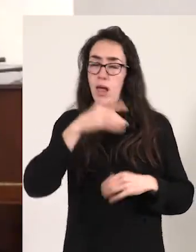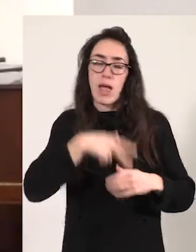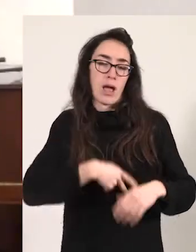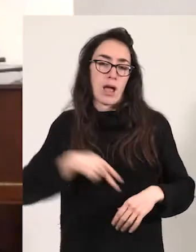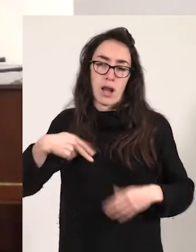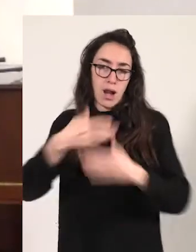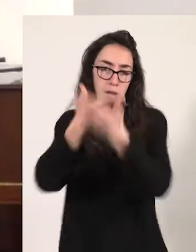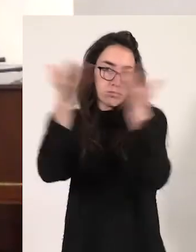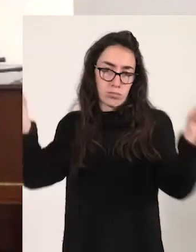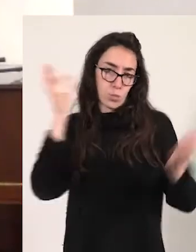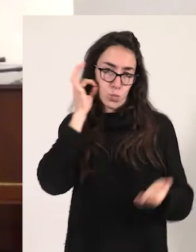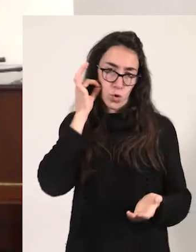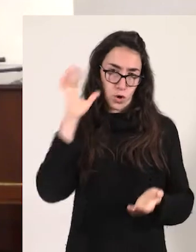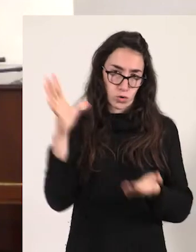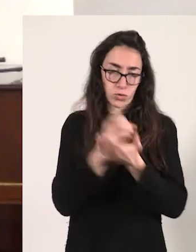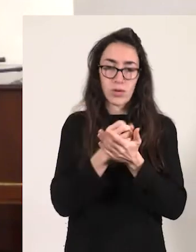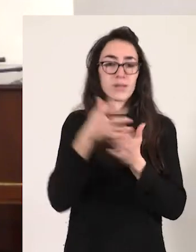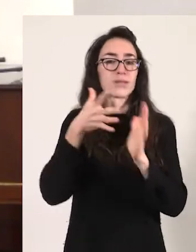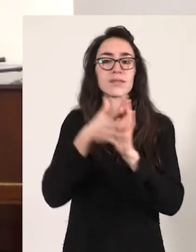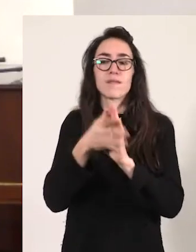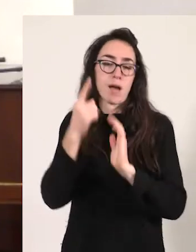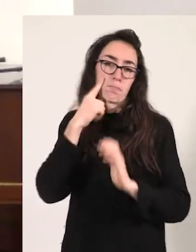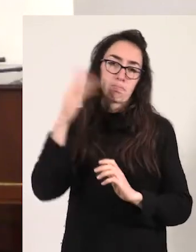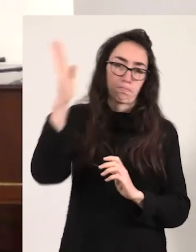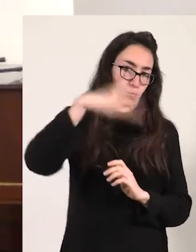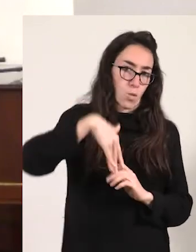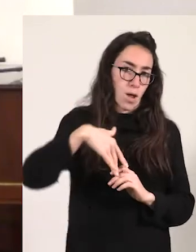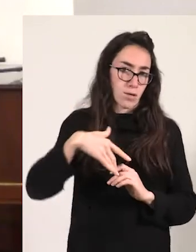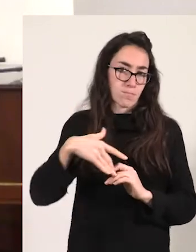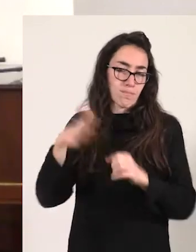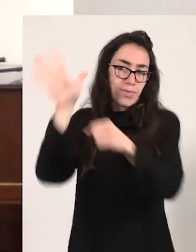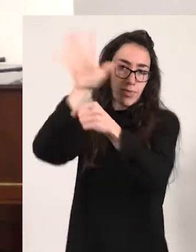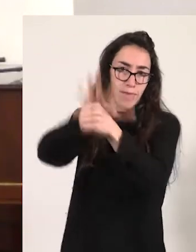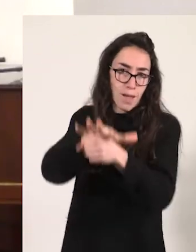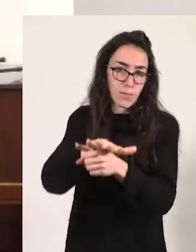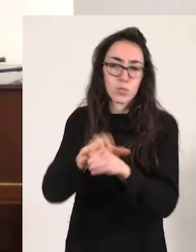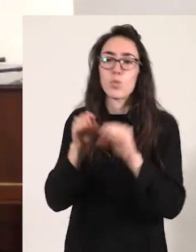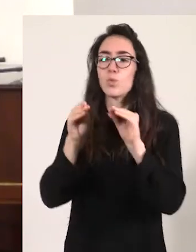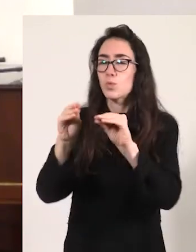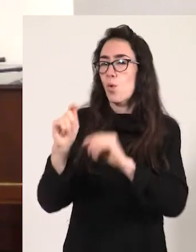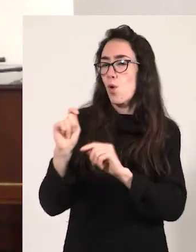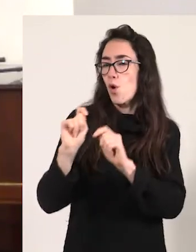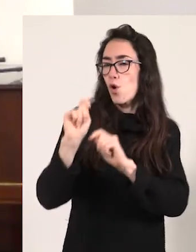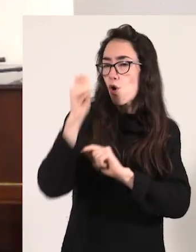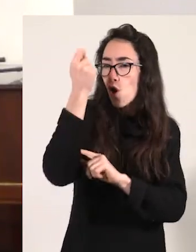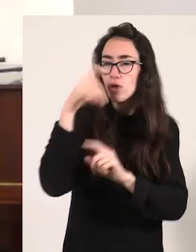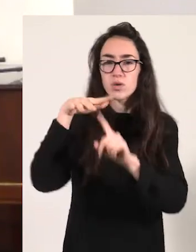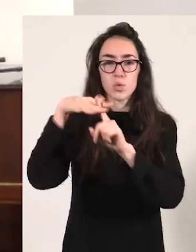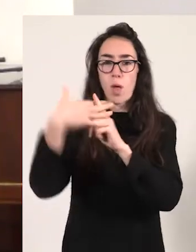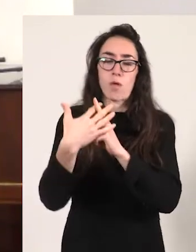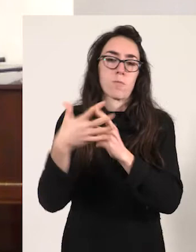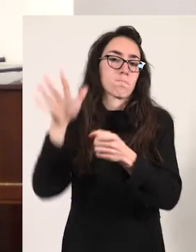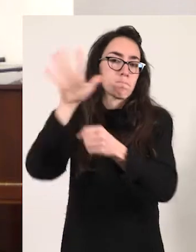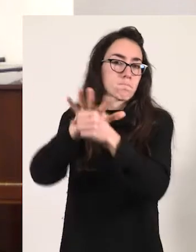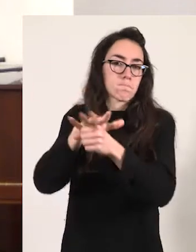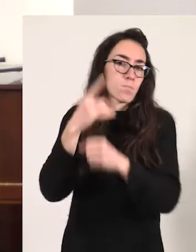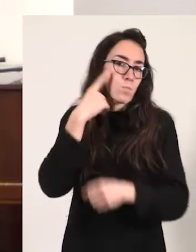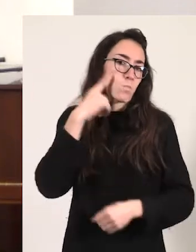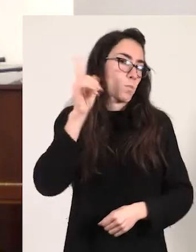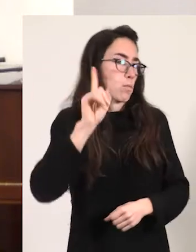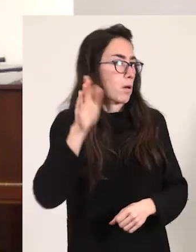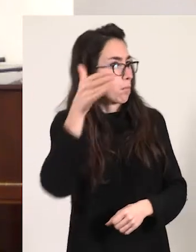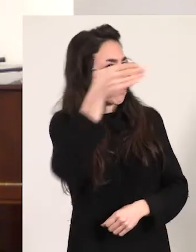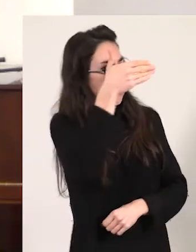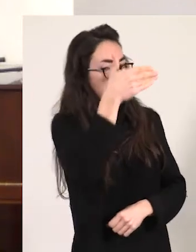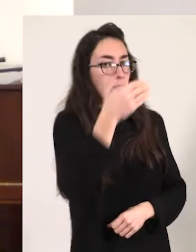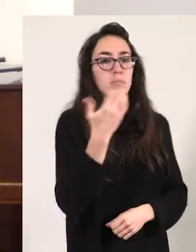mujeres negras es lo que sucede con las mujeres en general, que es una invisibilización mayor con respecto a todo, a sus logros, su situación,